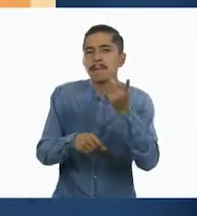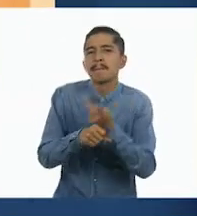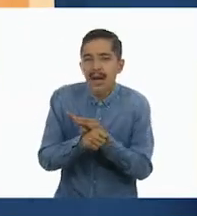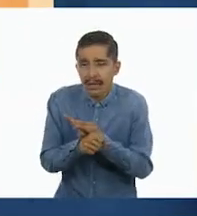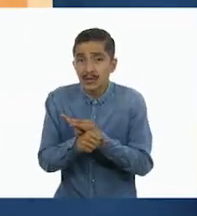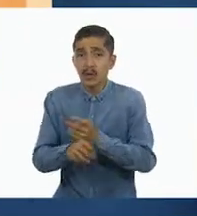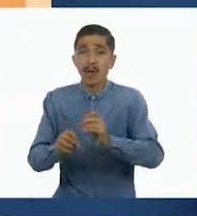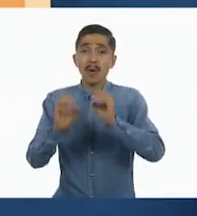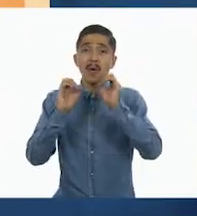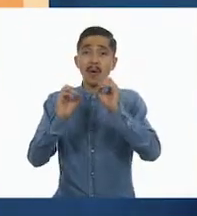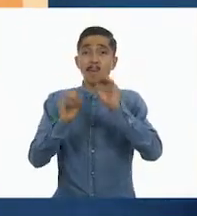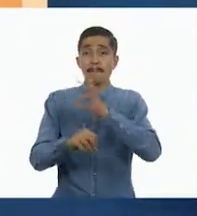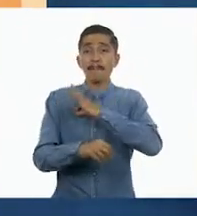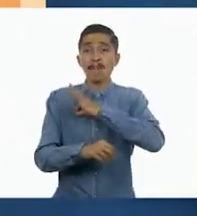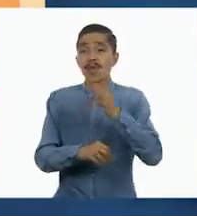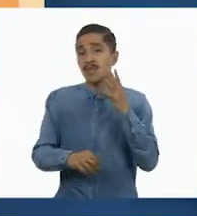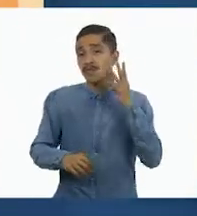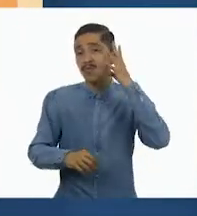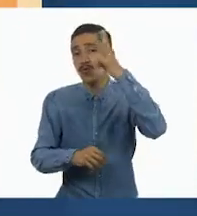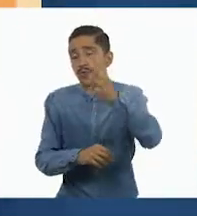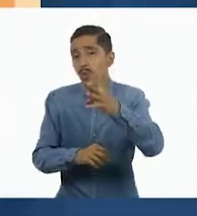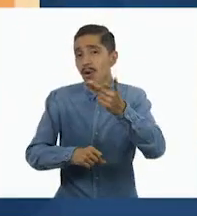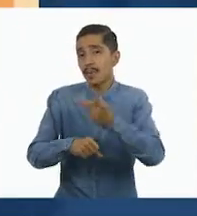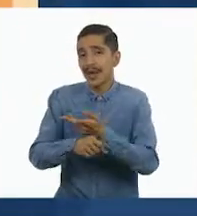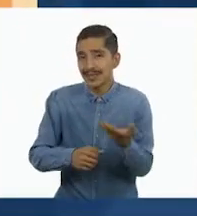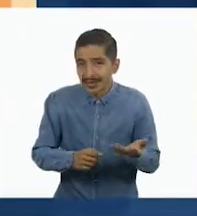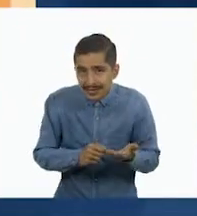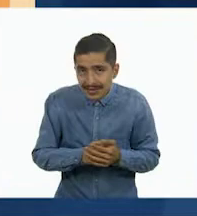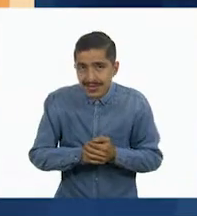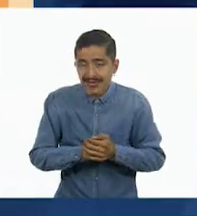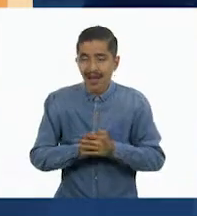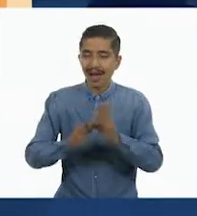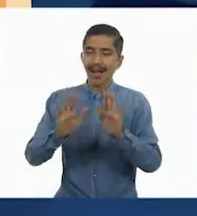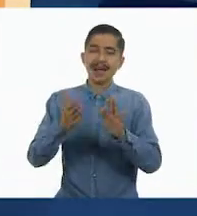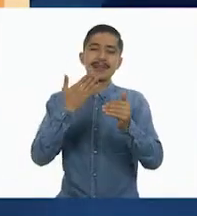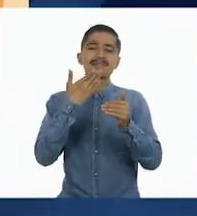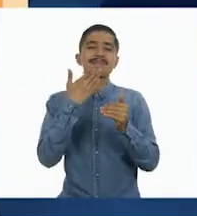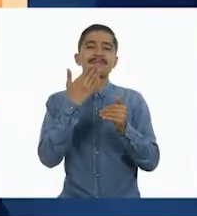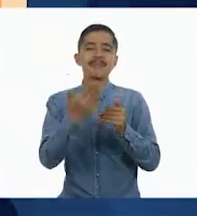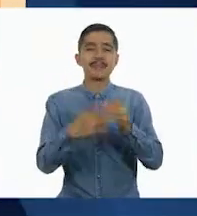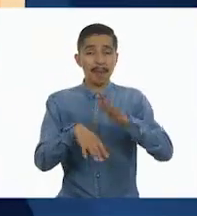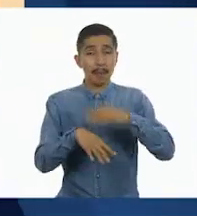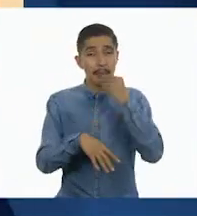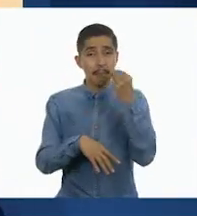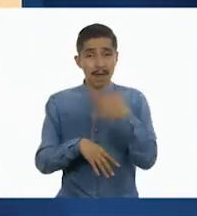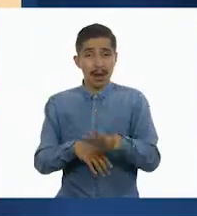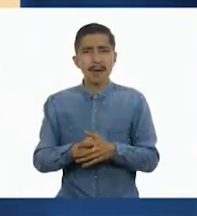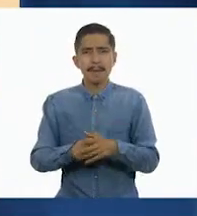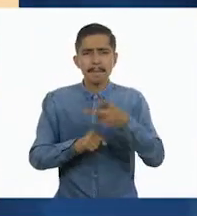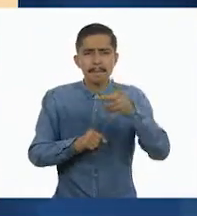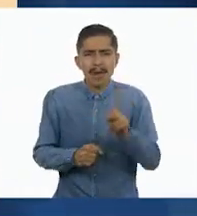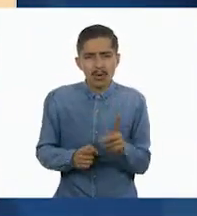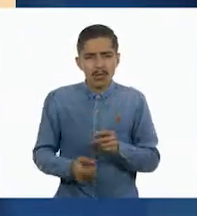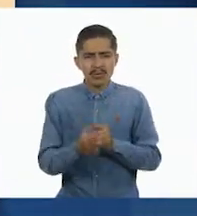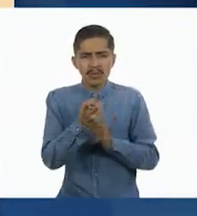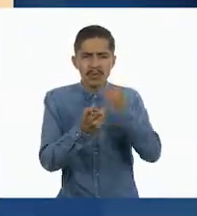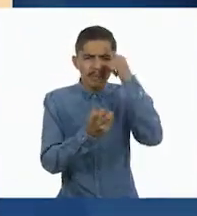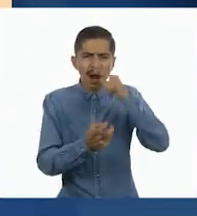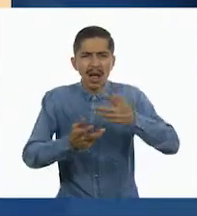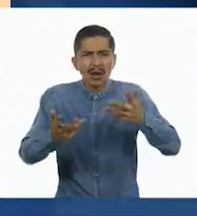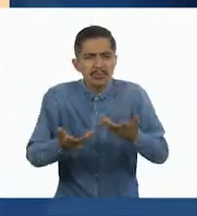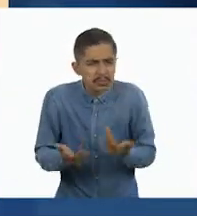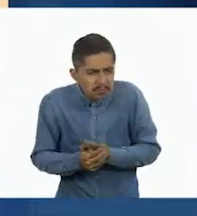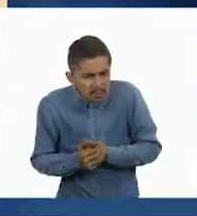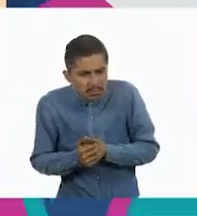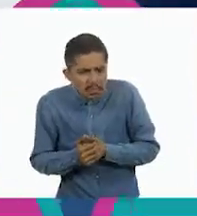lo que puede ocurrir en el futuro. Ah, muy bien. Está muy padre. Pero, ¿y entonces para qué lo hacemos